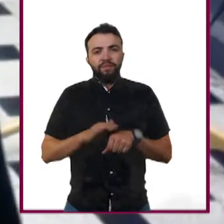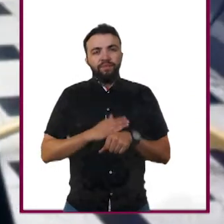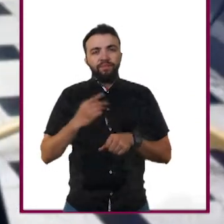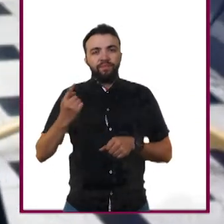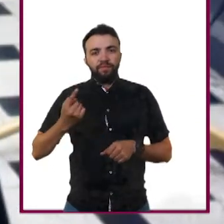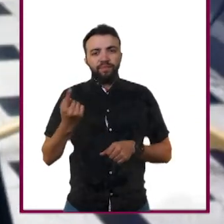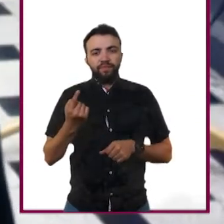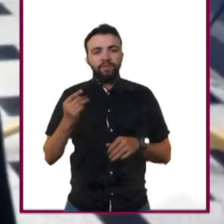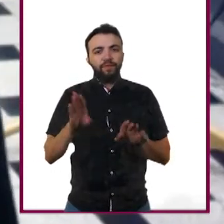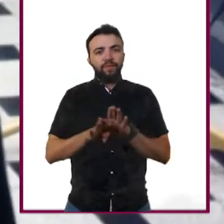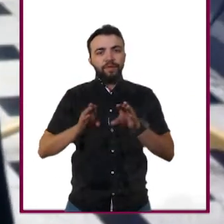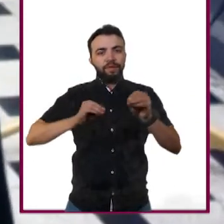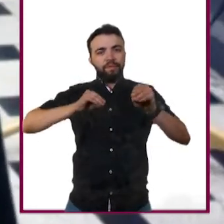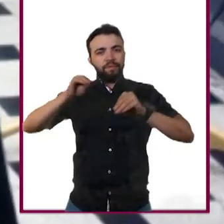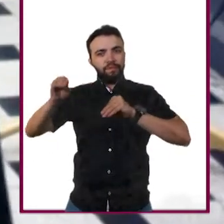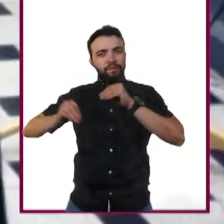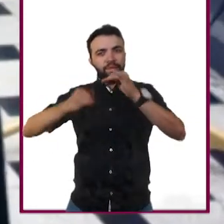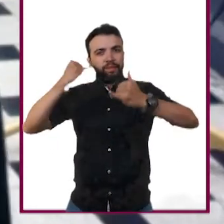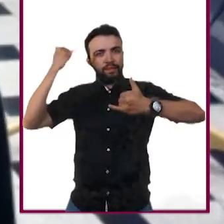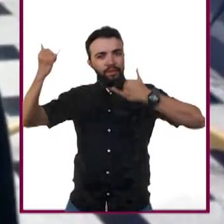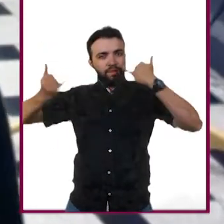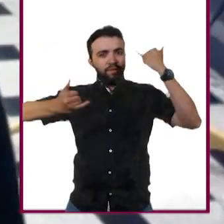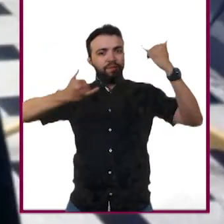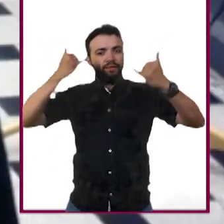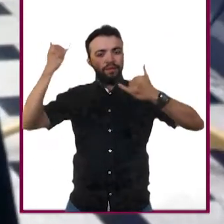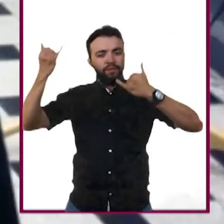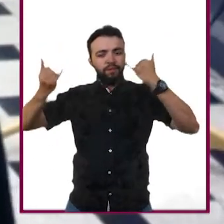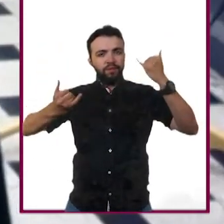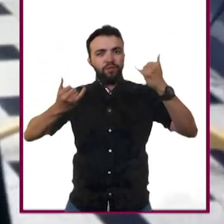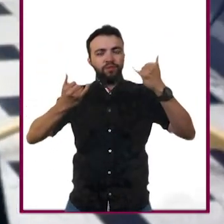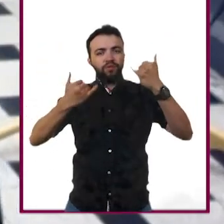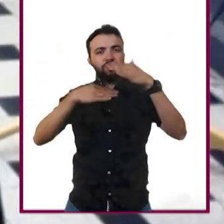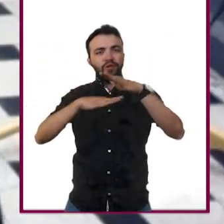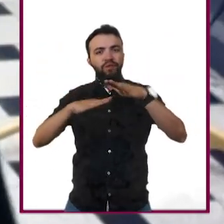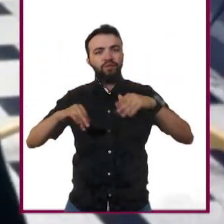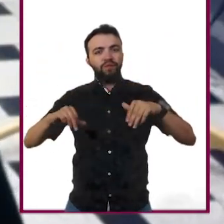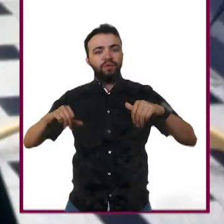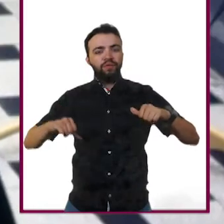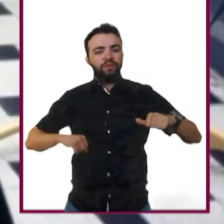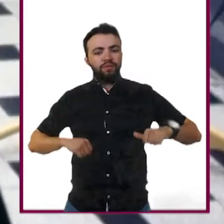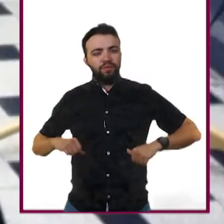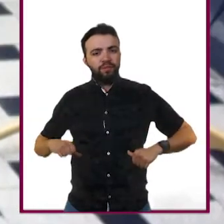consistió en diseñar una estrategia que tenía que ver con una acción